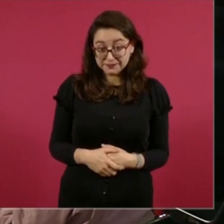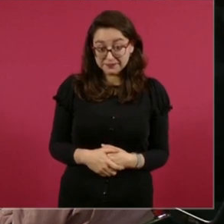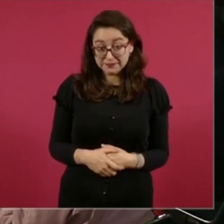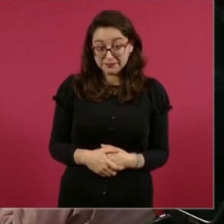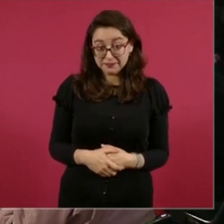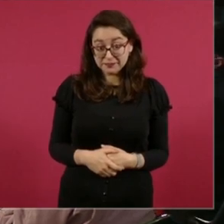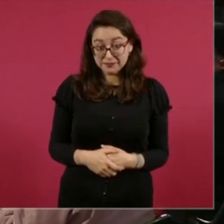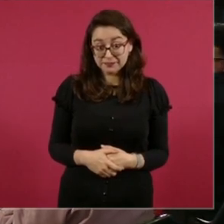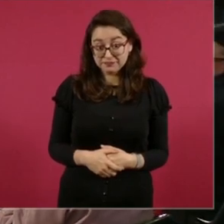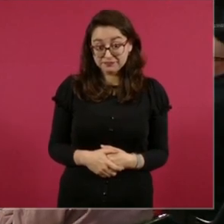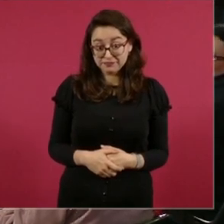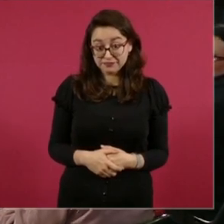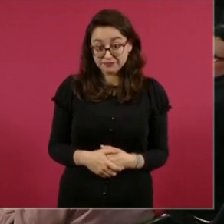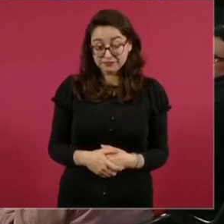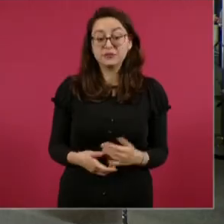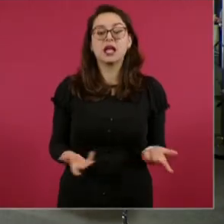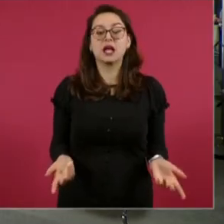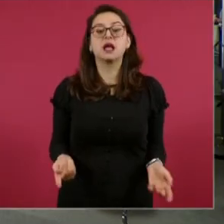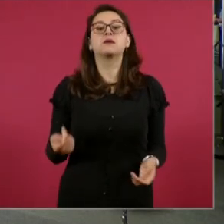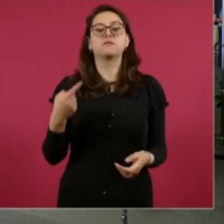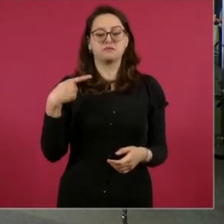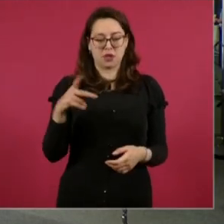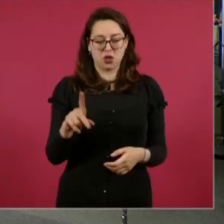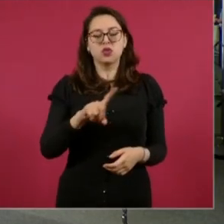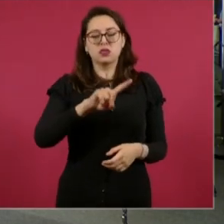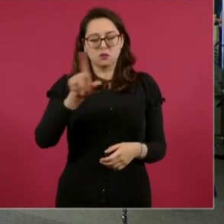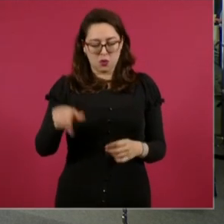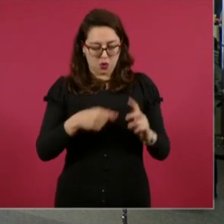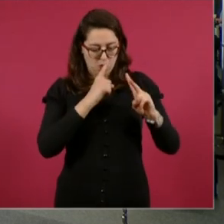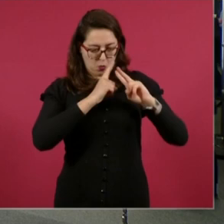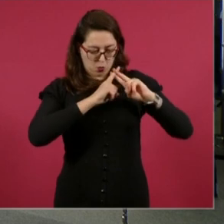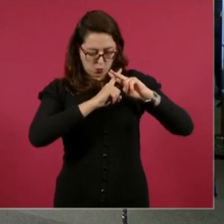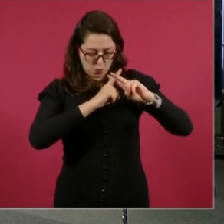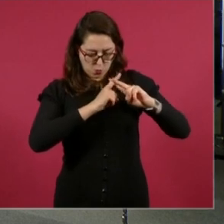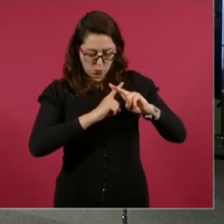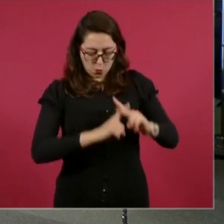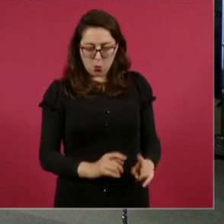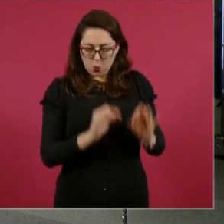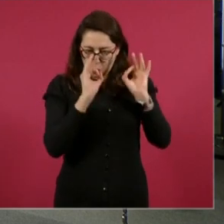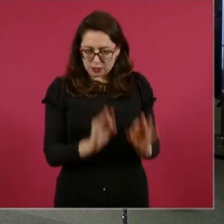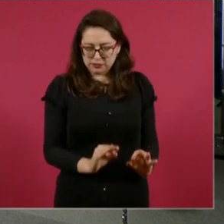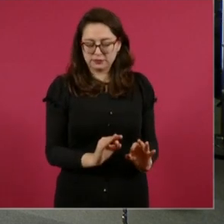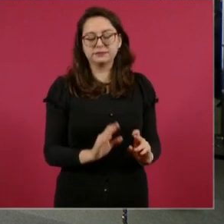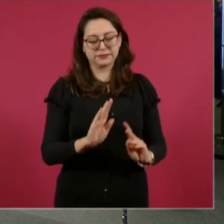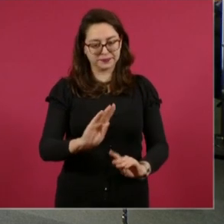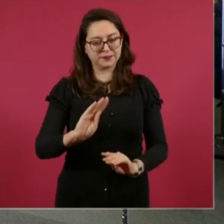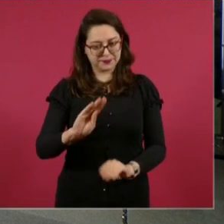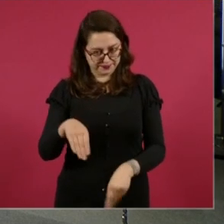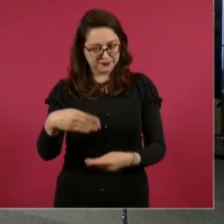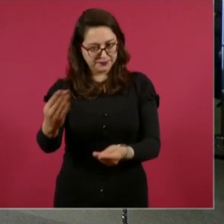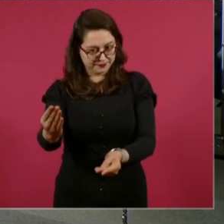Gracias. Pero los datos exactos están, vamos a aprovechar para,